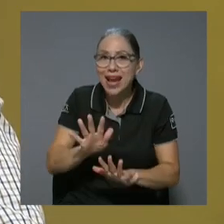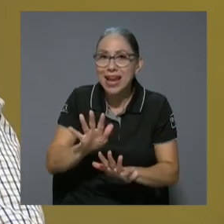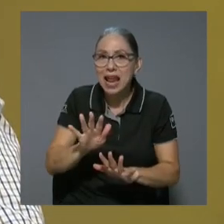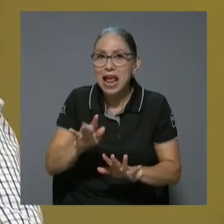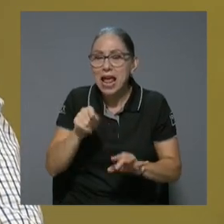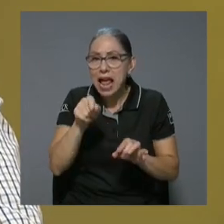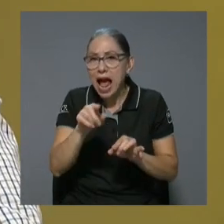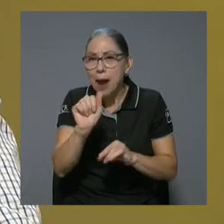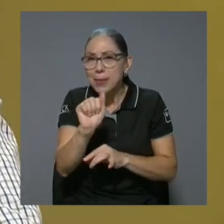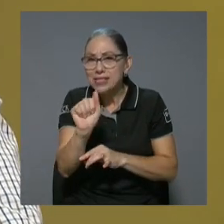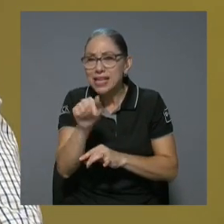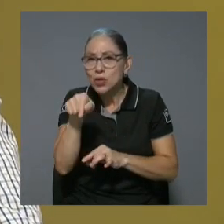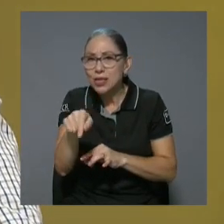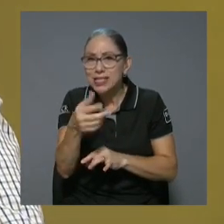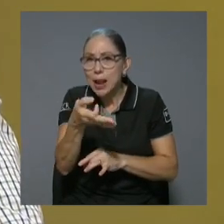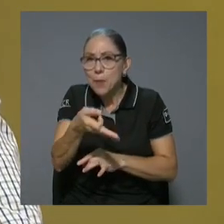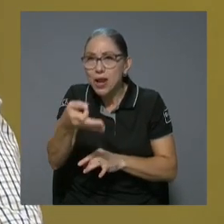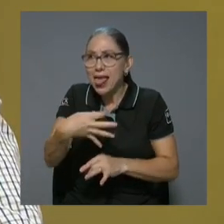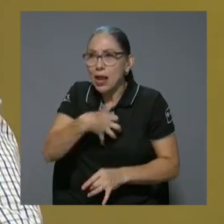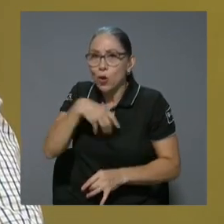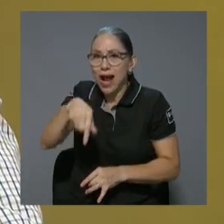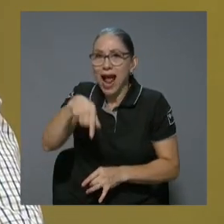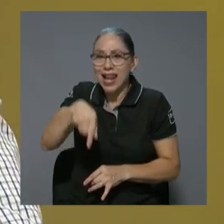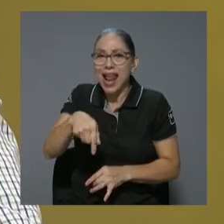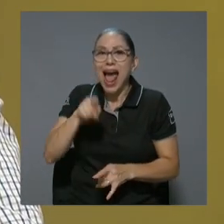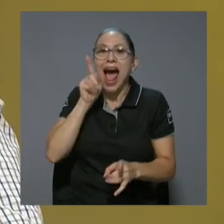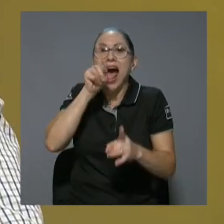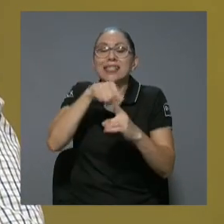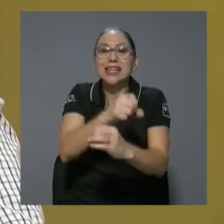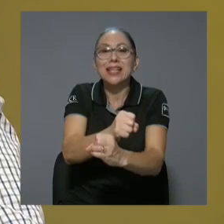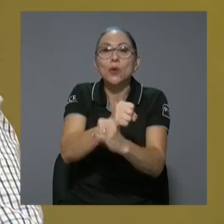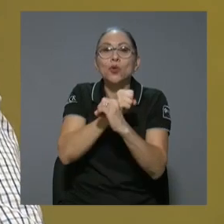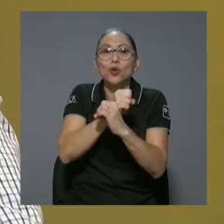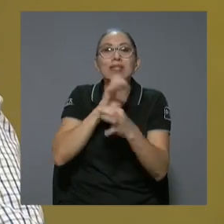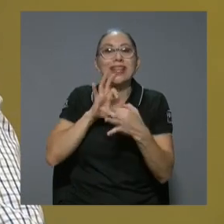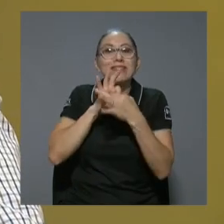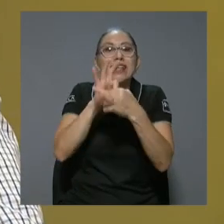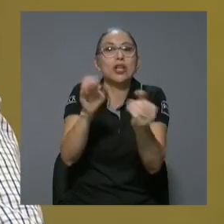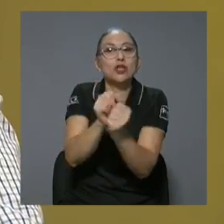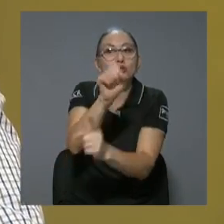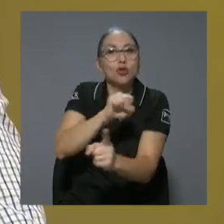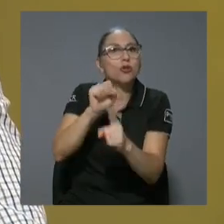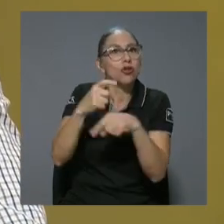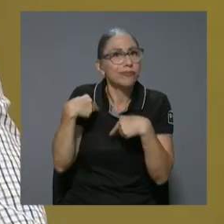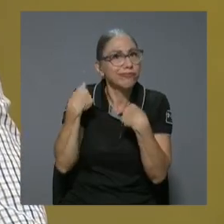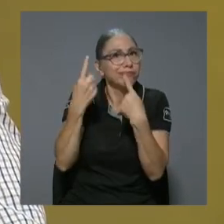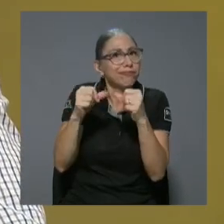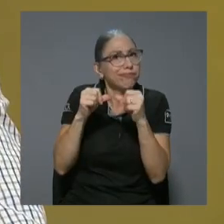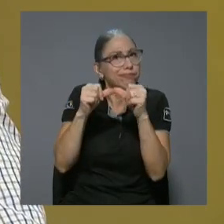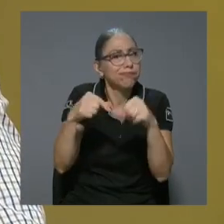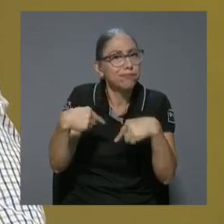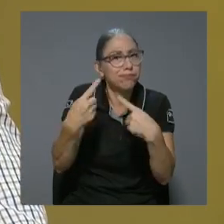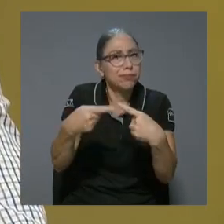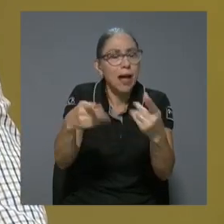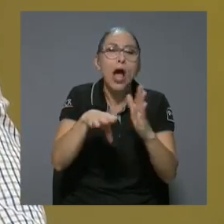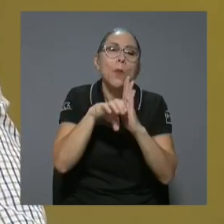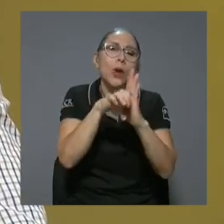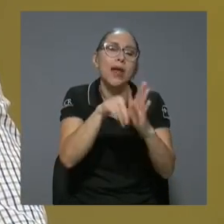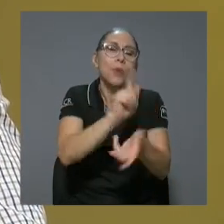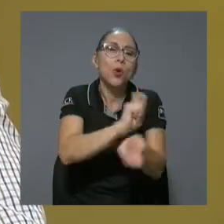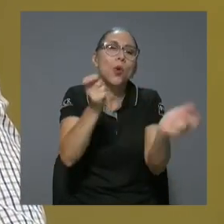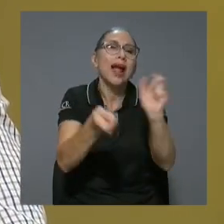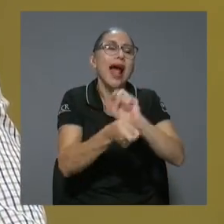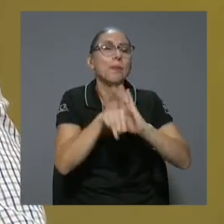local hasta que no esté seguro que no están relacionadas con factores estructurales, por ejemplo como un cambio de paradigma, un